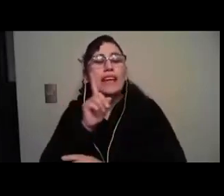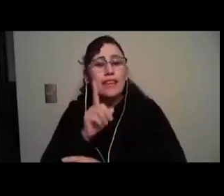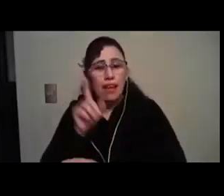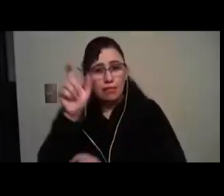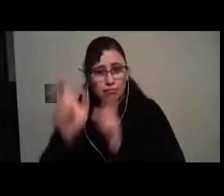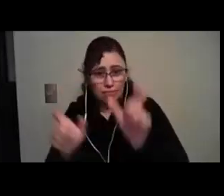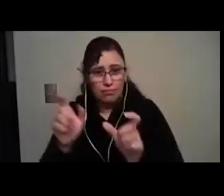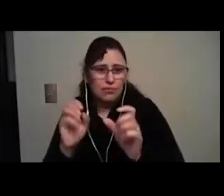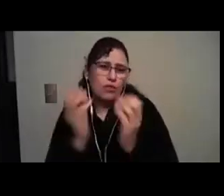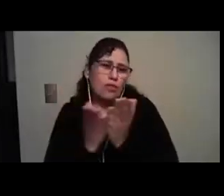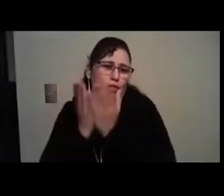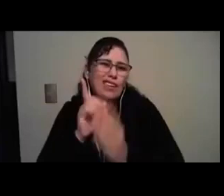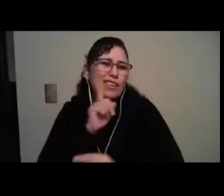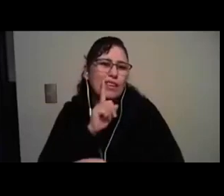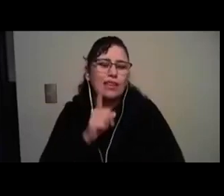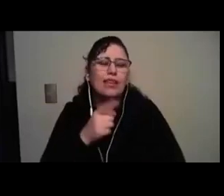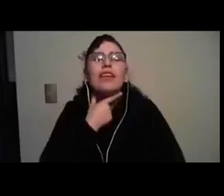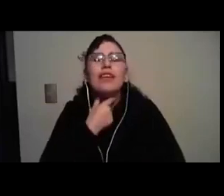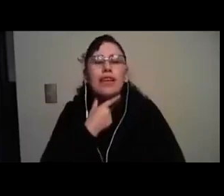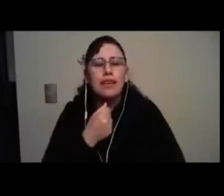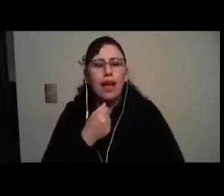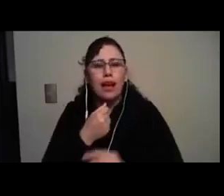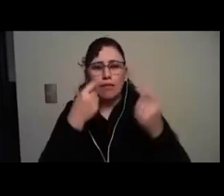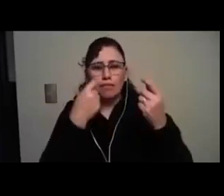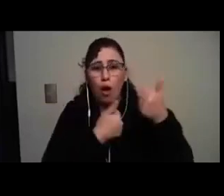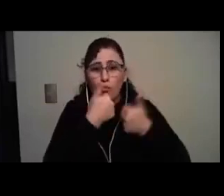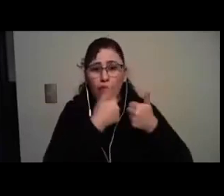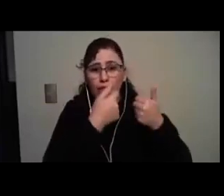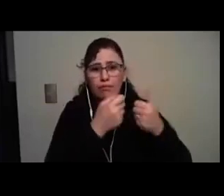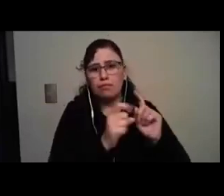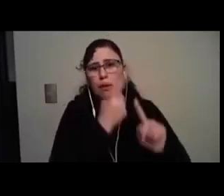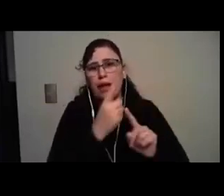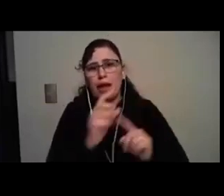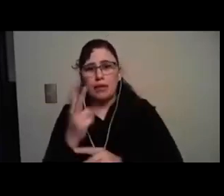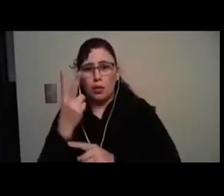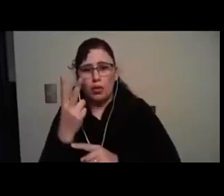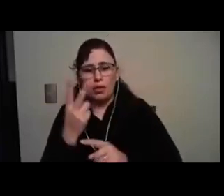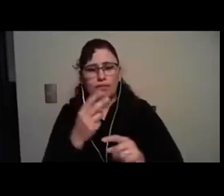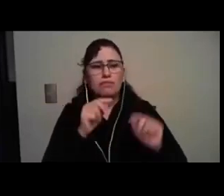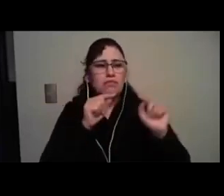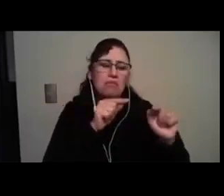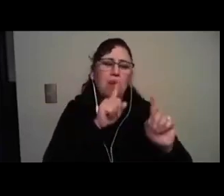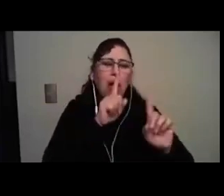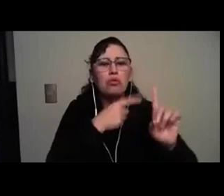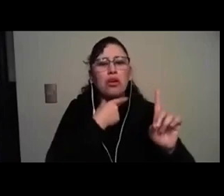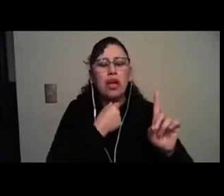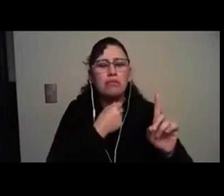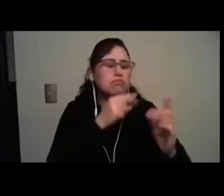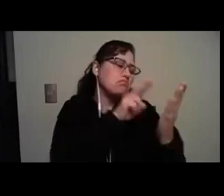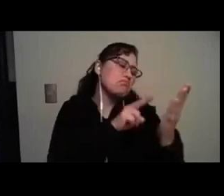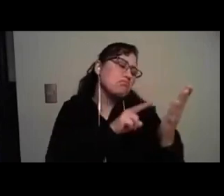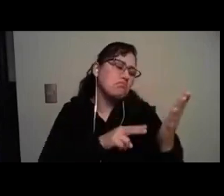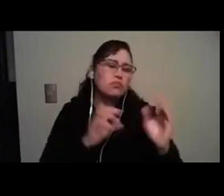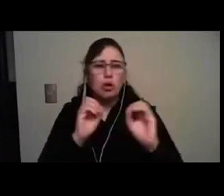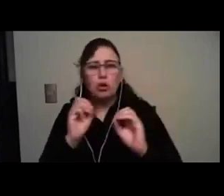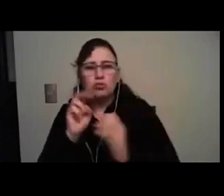primera o la segunda evaluación, ya. De esa manera hago mucho más transparente el proceso, ya si alguien tuviese alguna duda o quiere